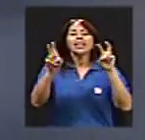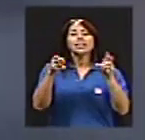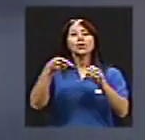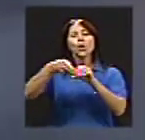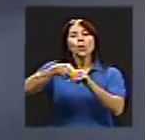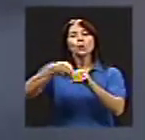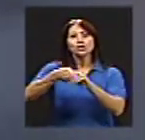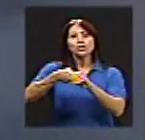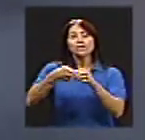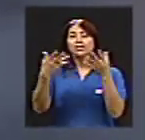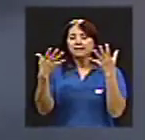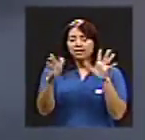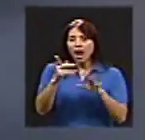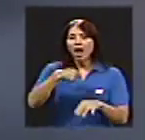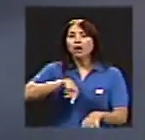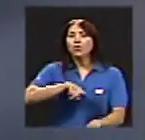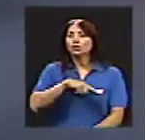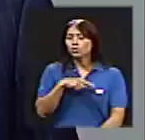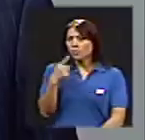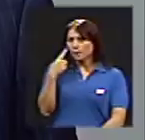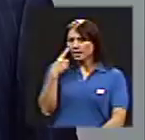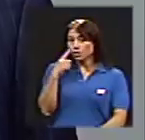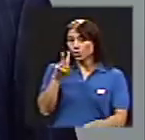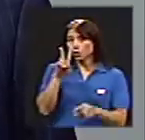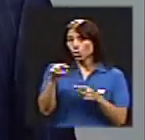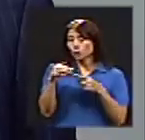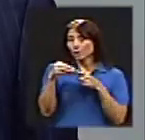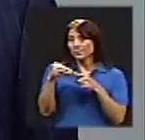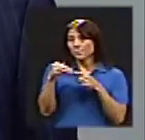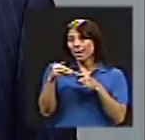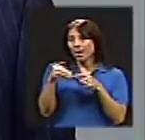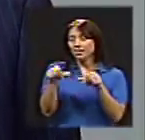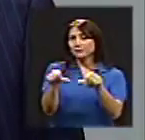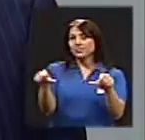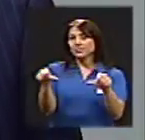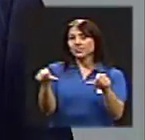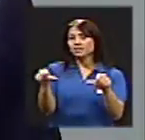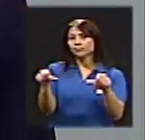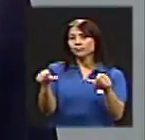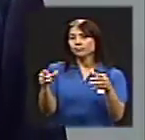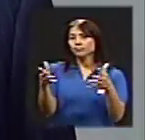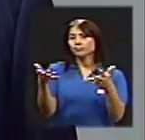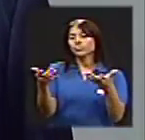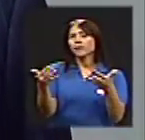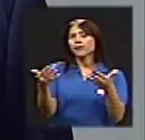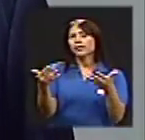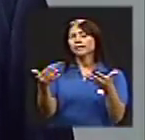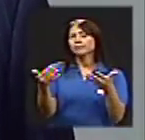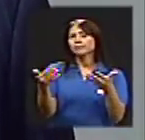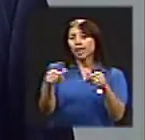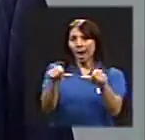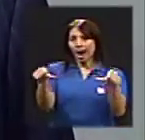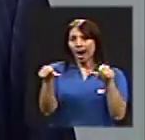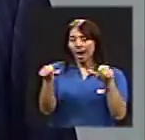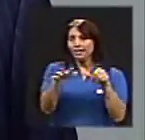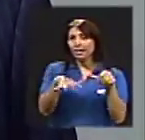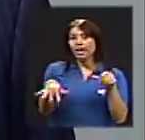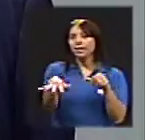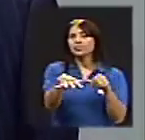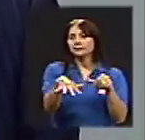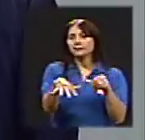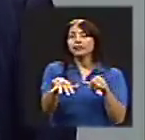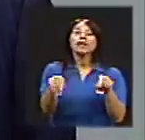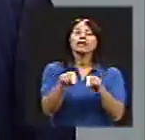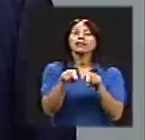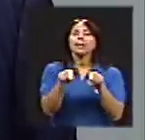visto en las dos principales áreas de este sector que